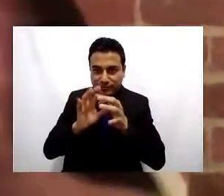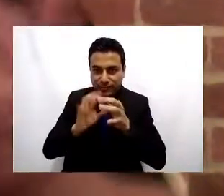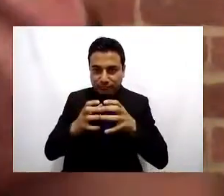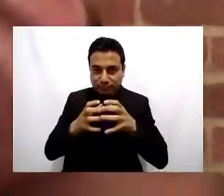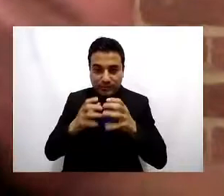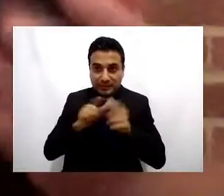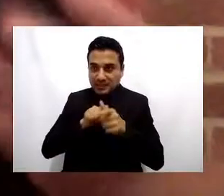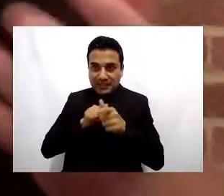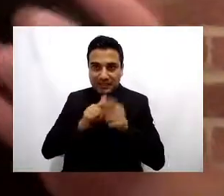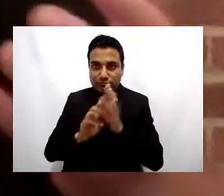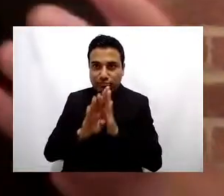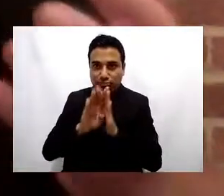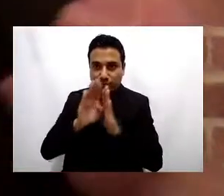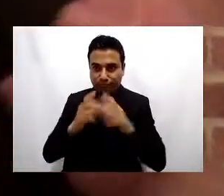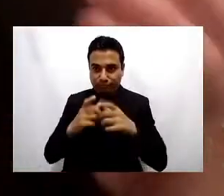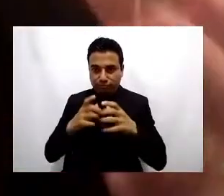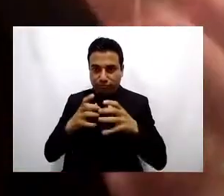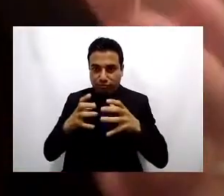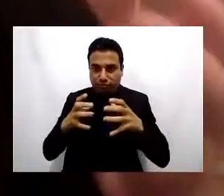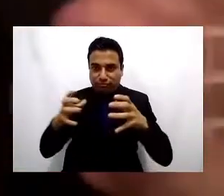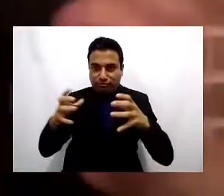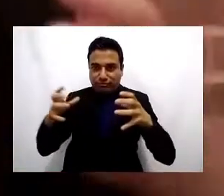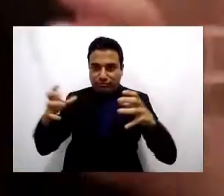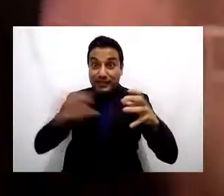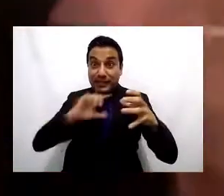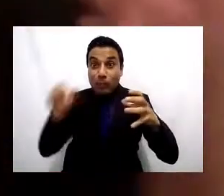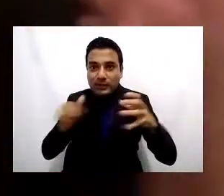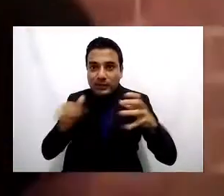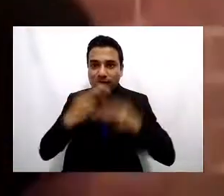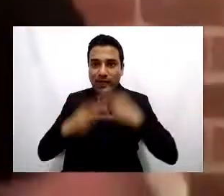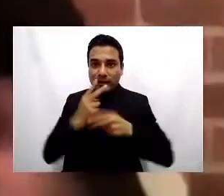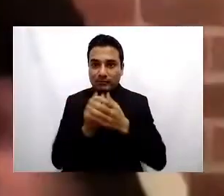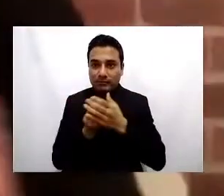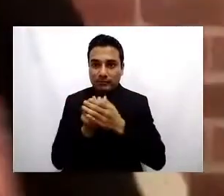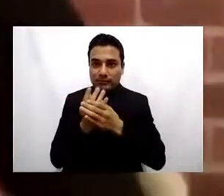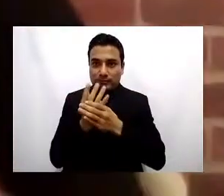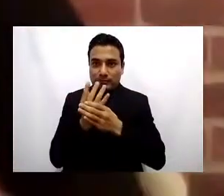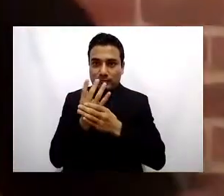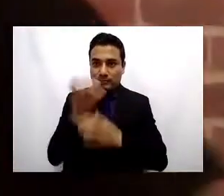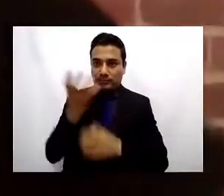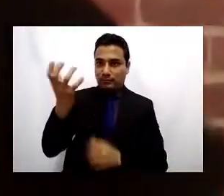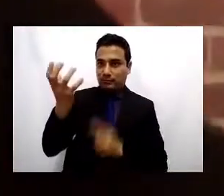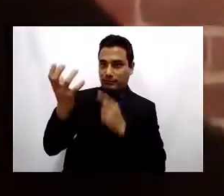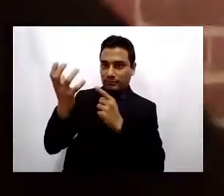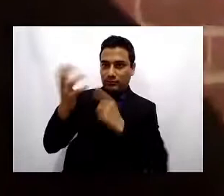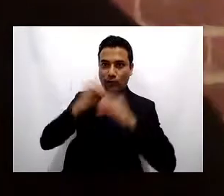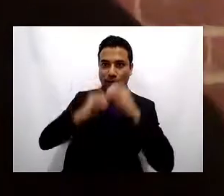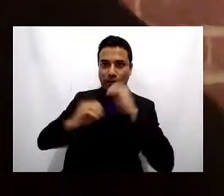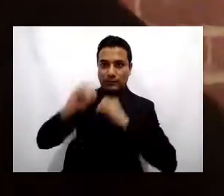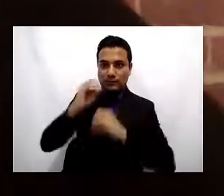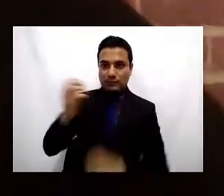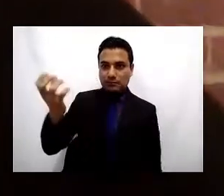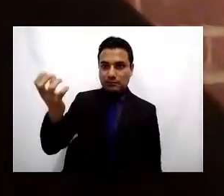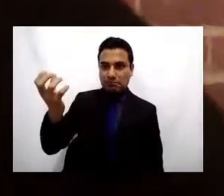hasta transformarse en una obra con toda la entidad de lo que llamamos una obra.